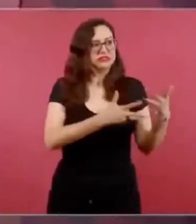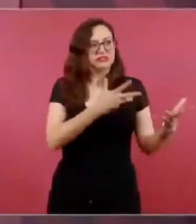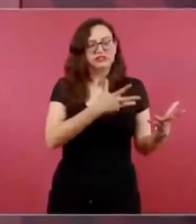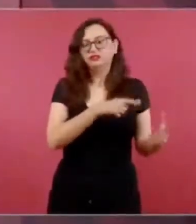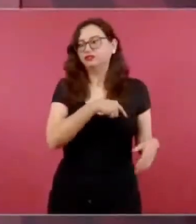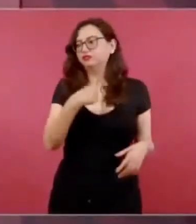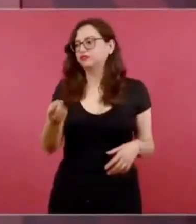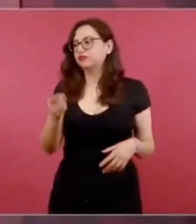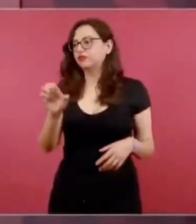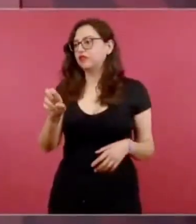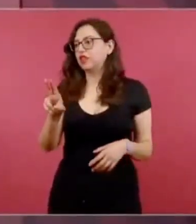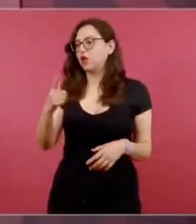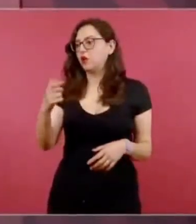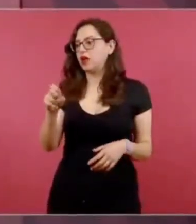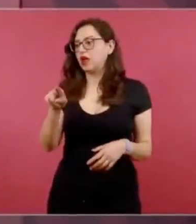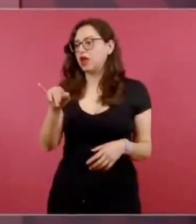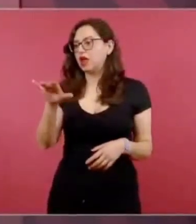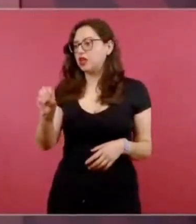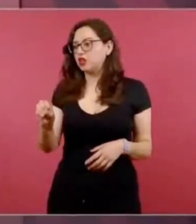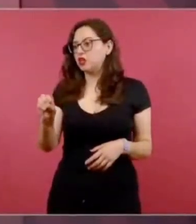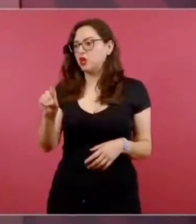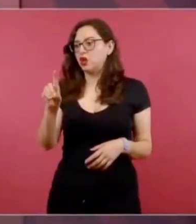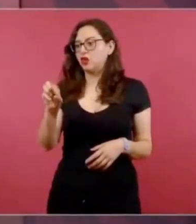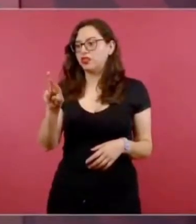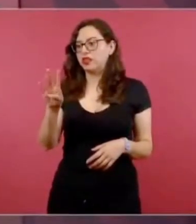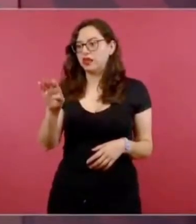me dice eso, y digo, lo voy a poner, pero